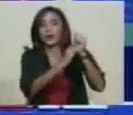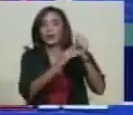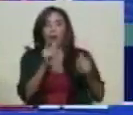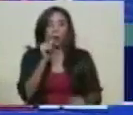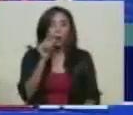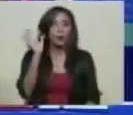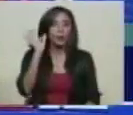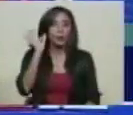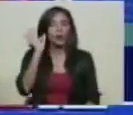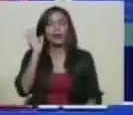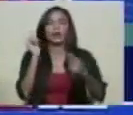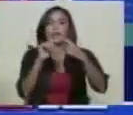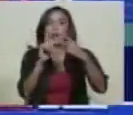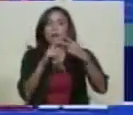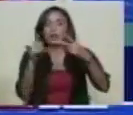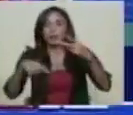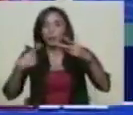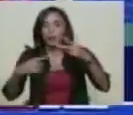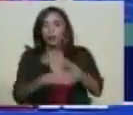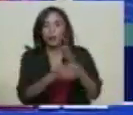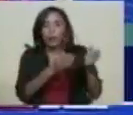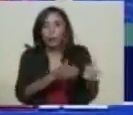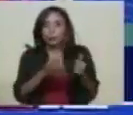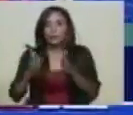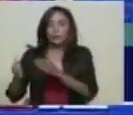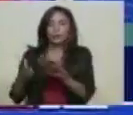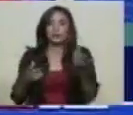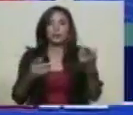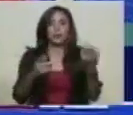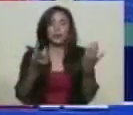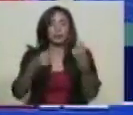y la estructura de base colectiva de la calle.